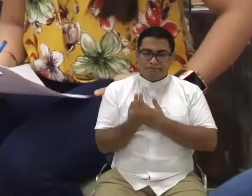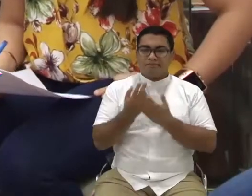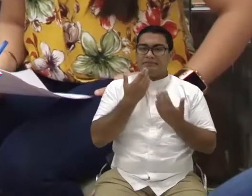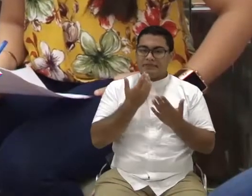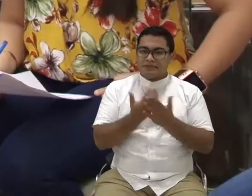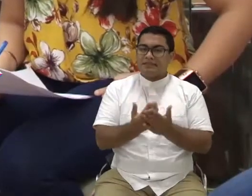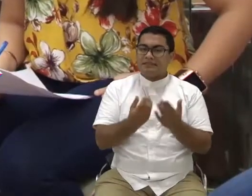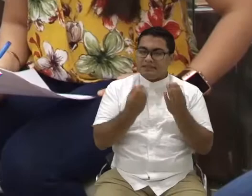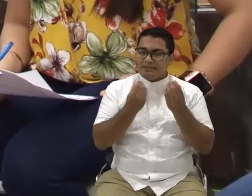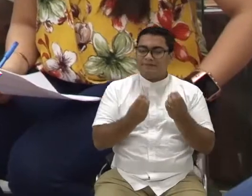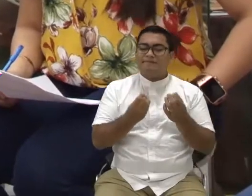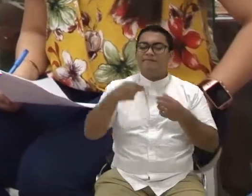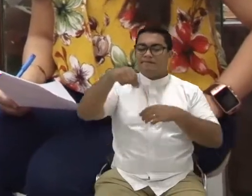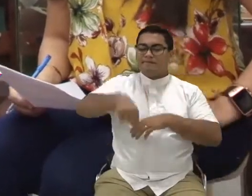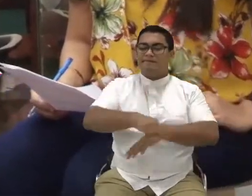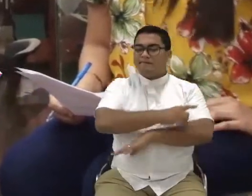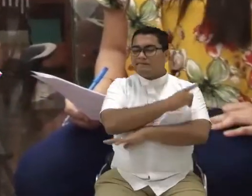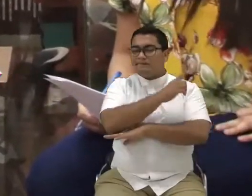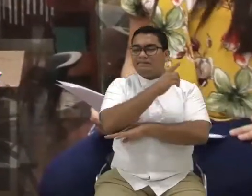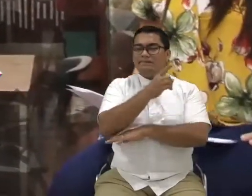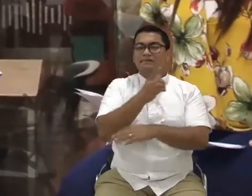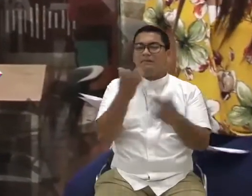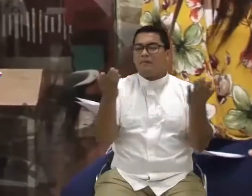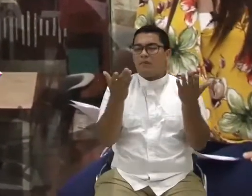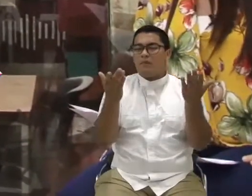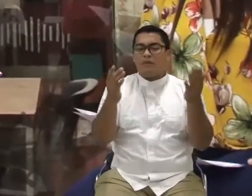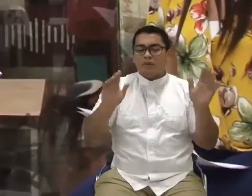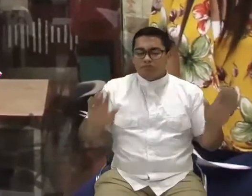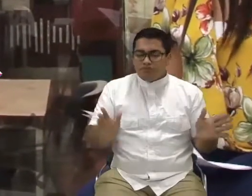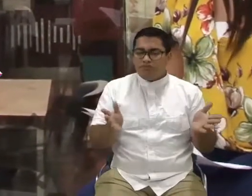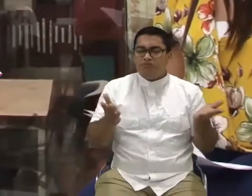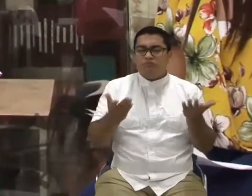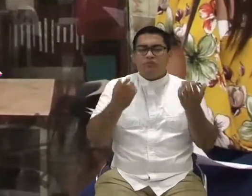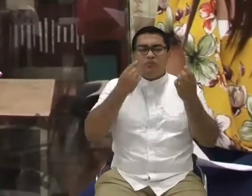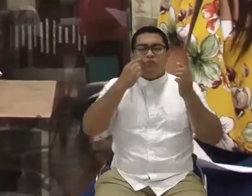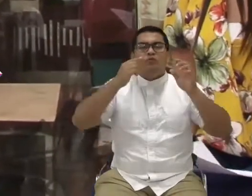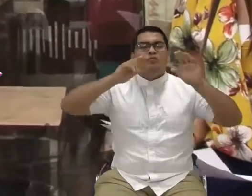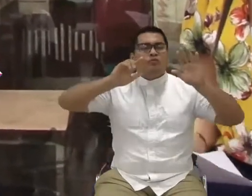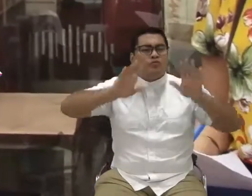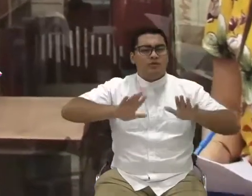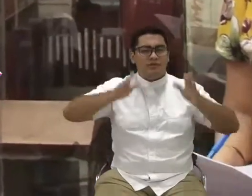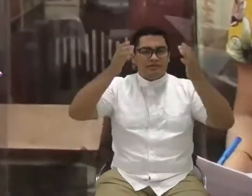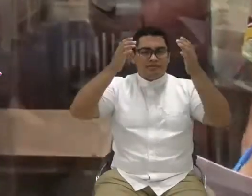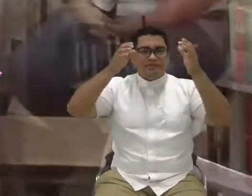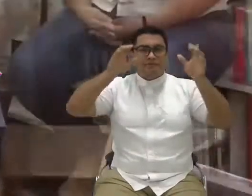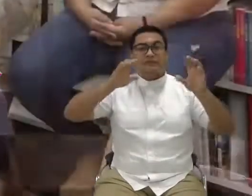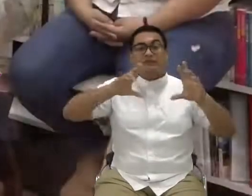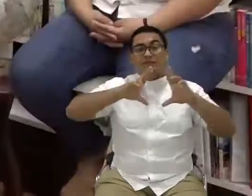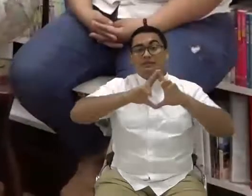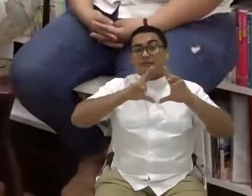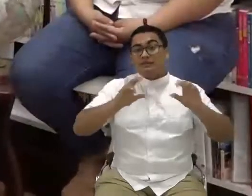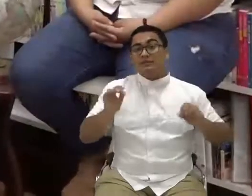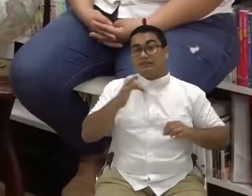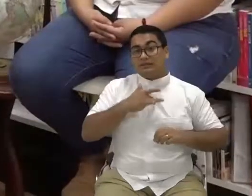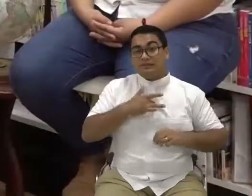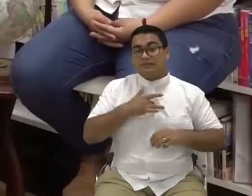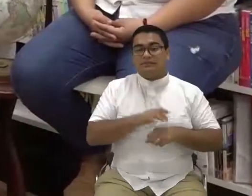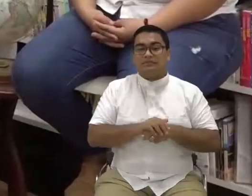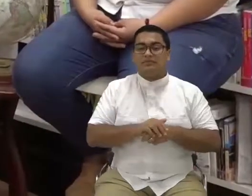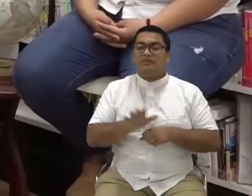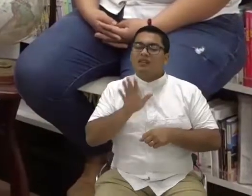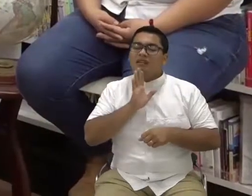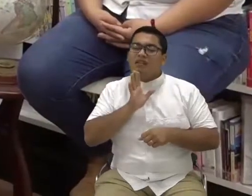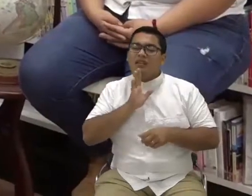¿verdad?, este esfuerzo nacional por promover esa cultura de prevención que es tan necesaria en nuestro país. Definitivamente.